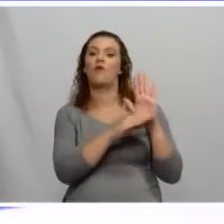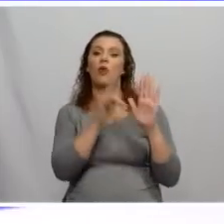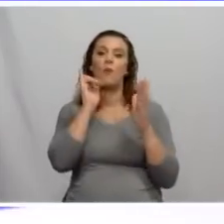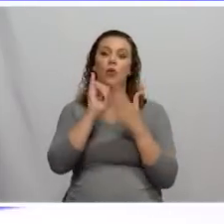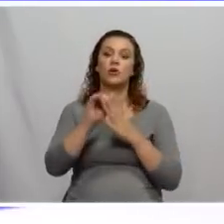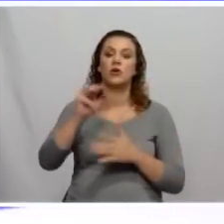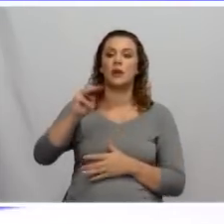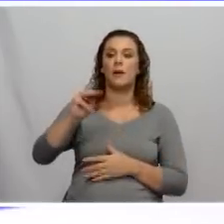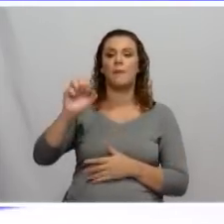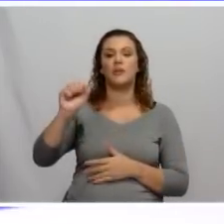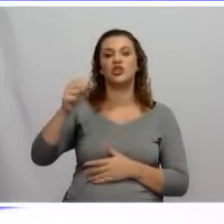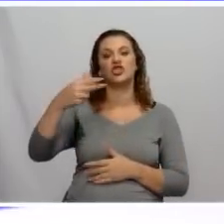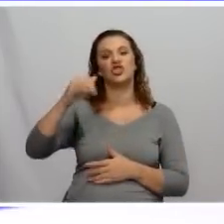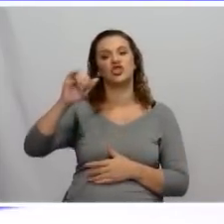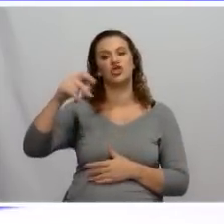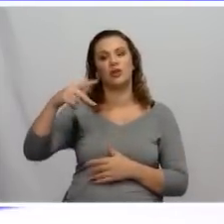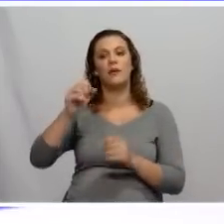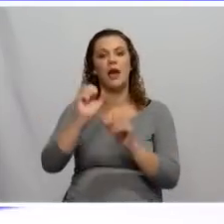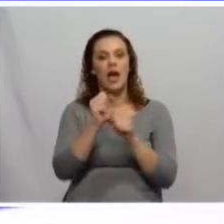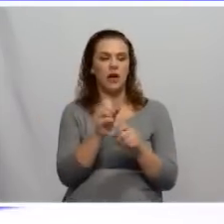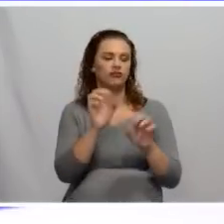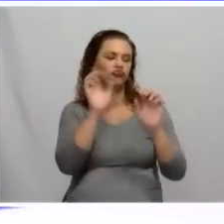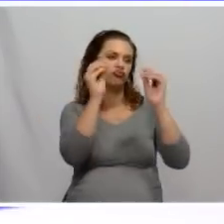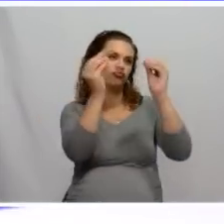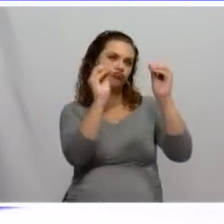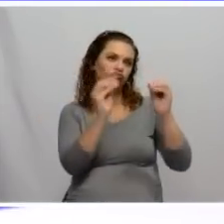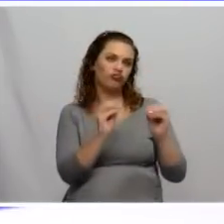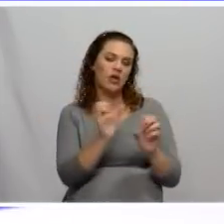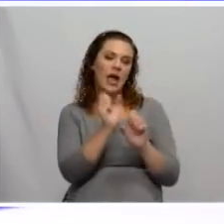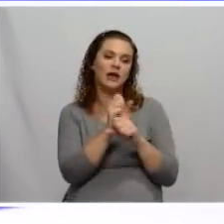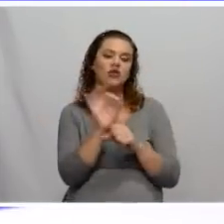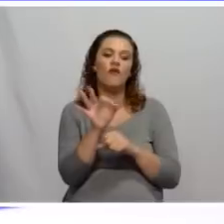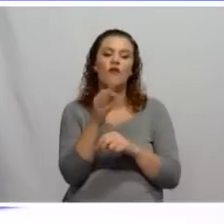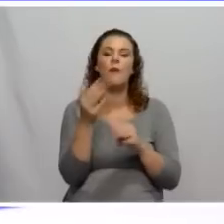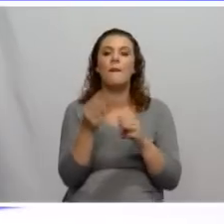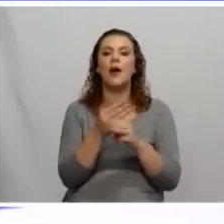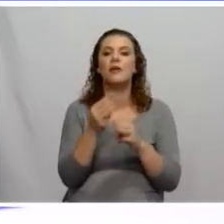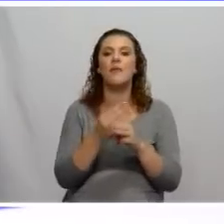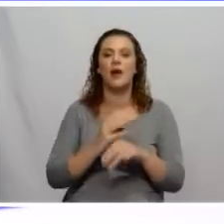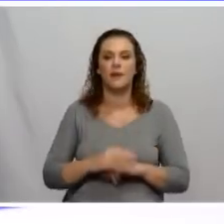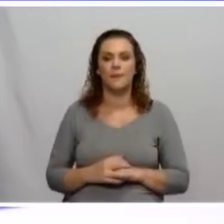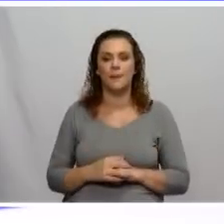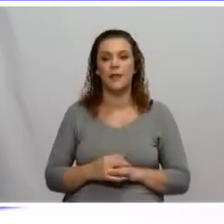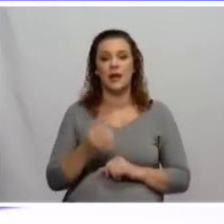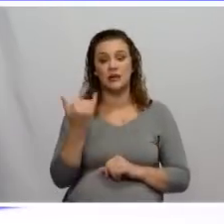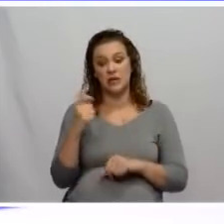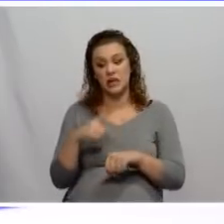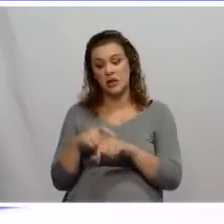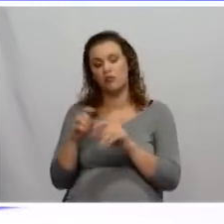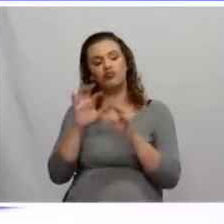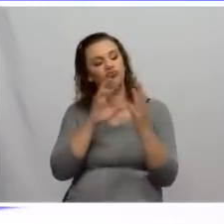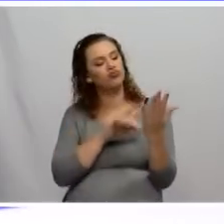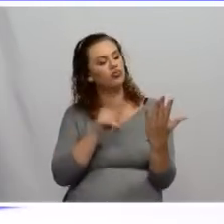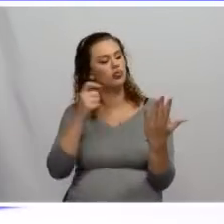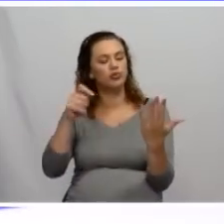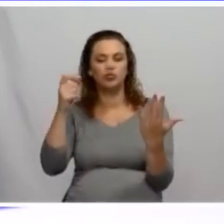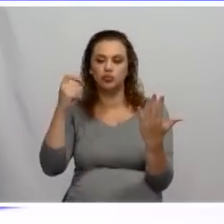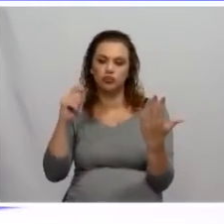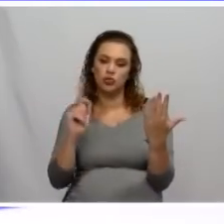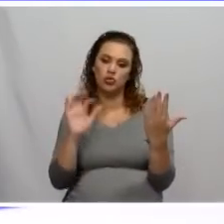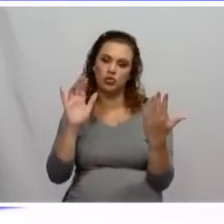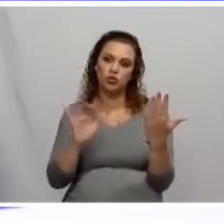Mister chip saca el tiempito y lo elabora porque es una fórmula matemática que si sacas el tiempo va sumando elementos